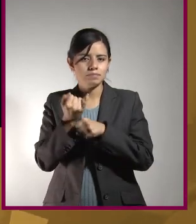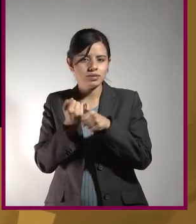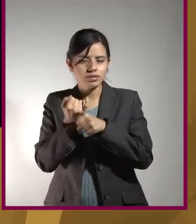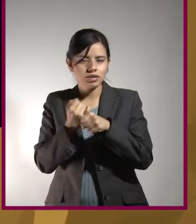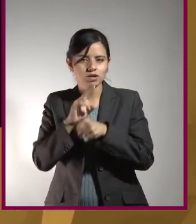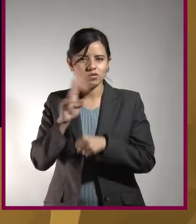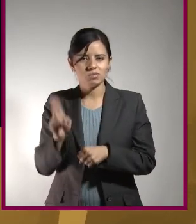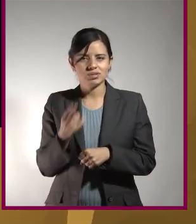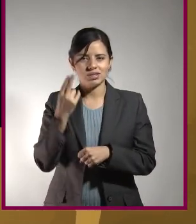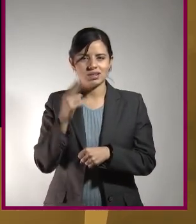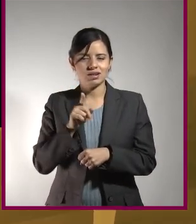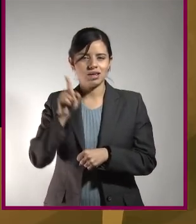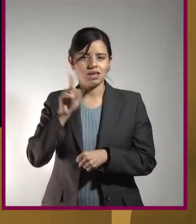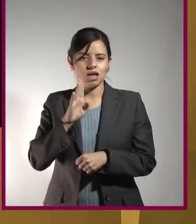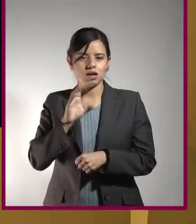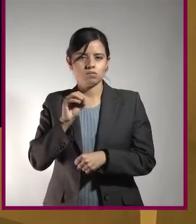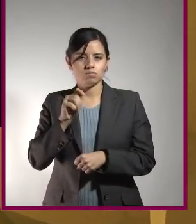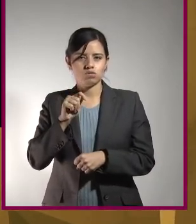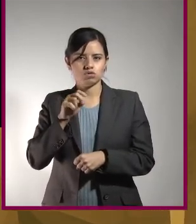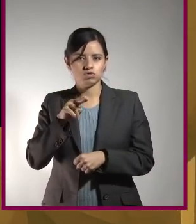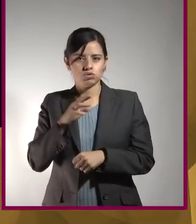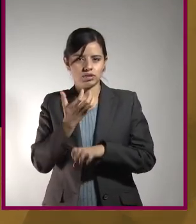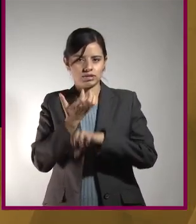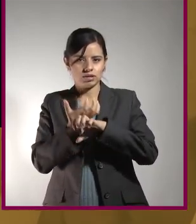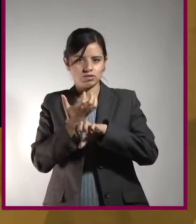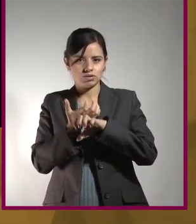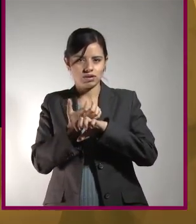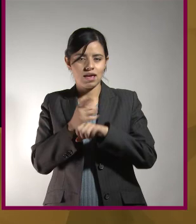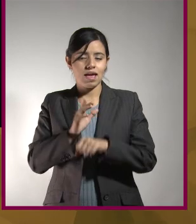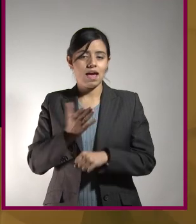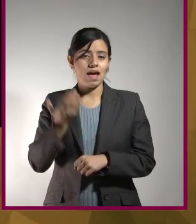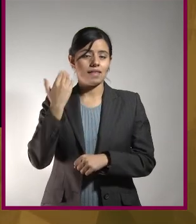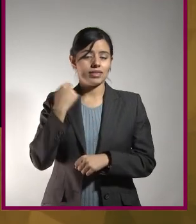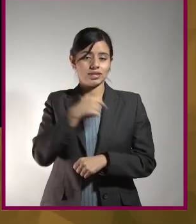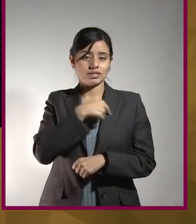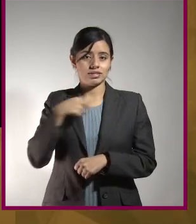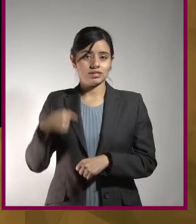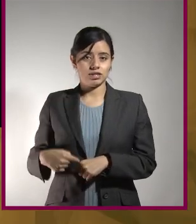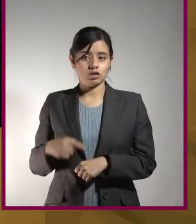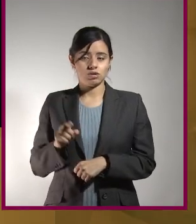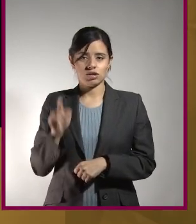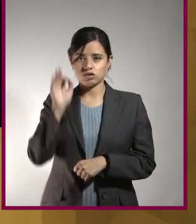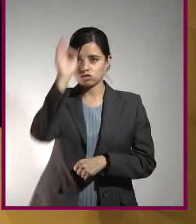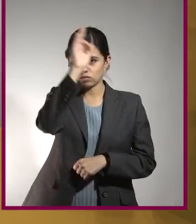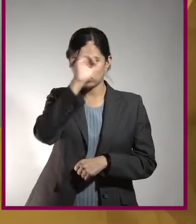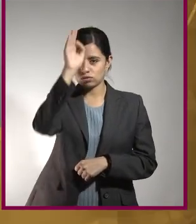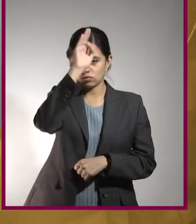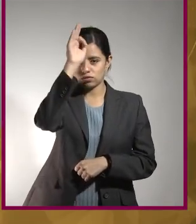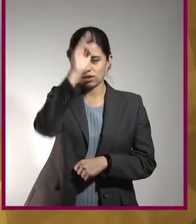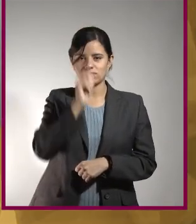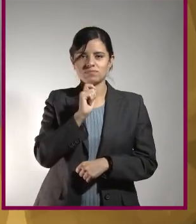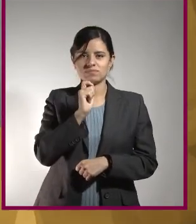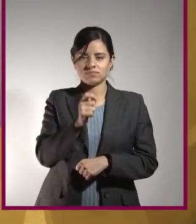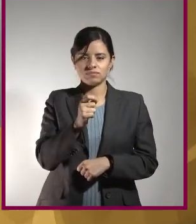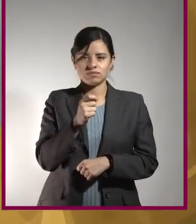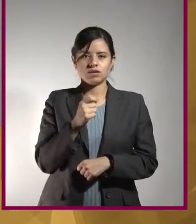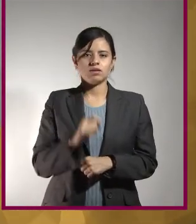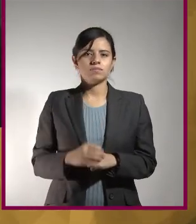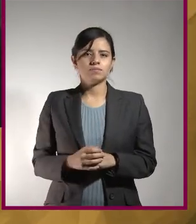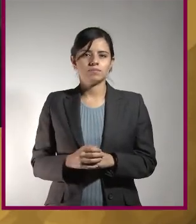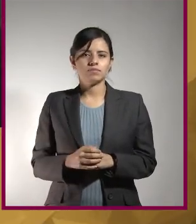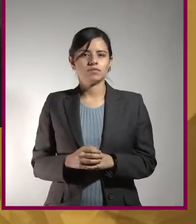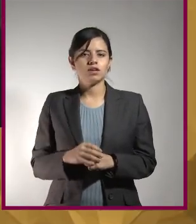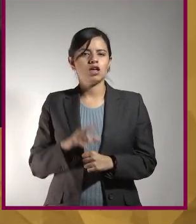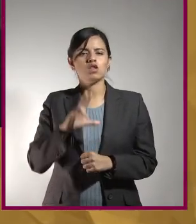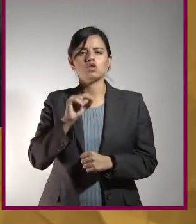en Boston, Estados Unidos, los chinos de la era de Confucio practicaban la filosofía del Wu Wei, que podría